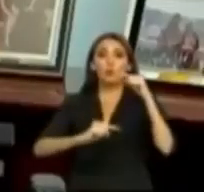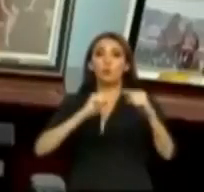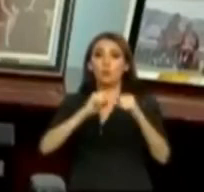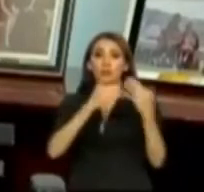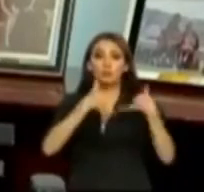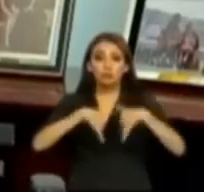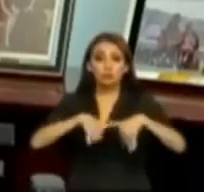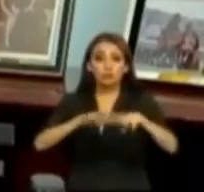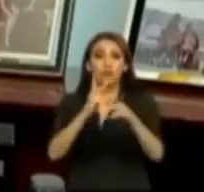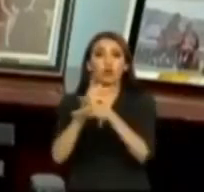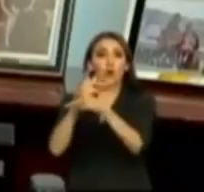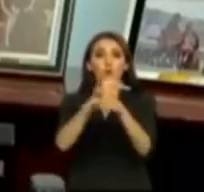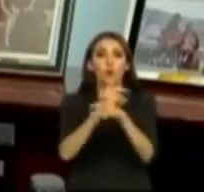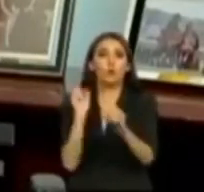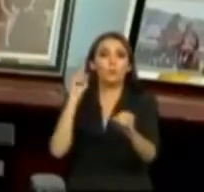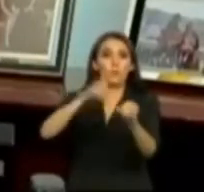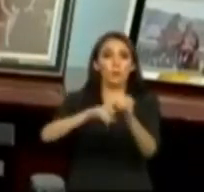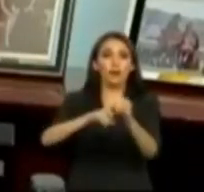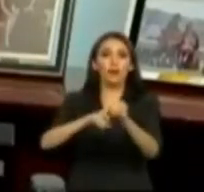Se establecerá un Consejo de Participación